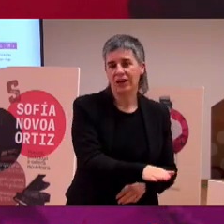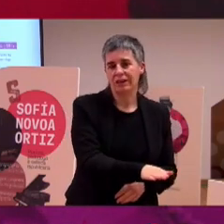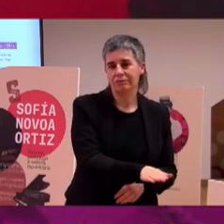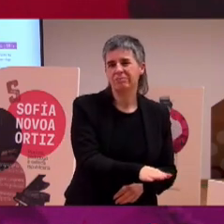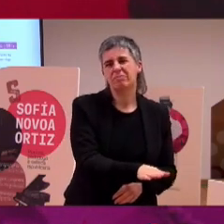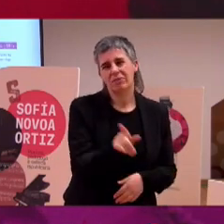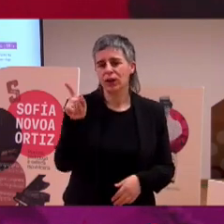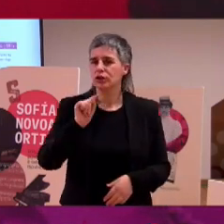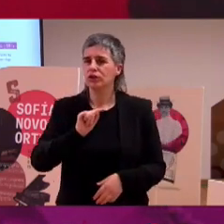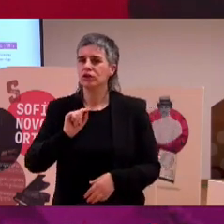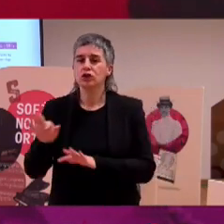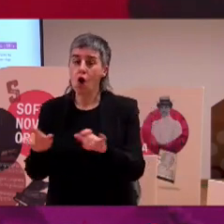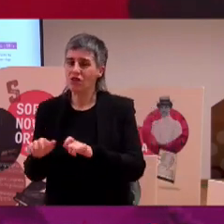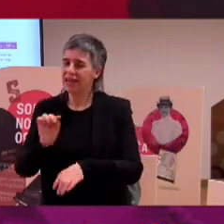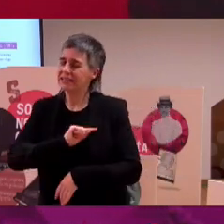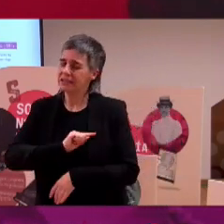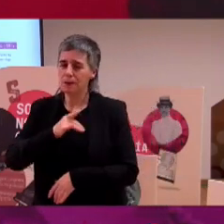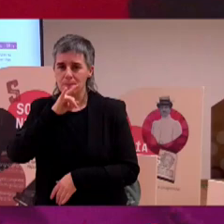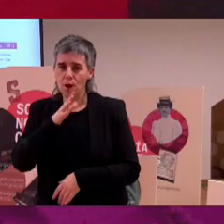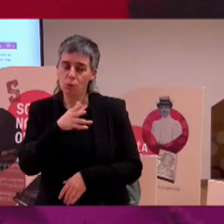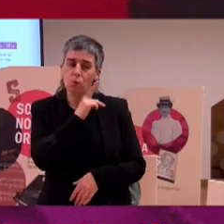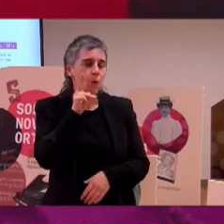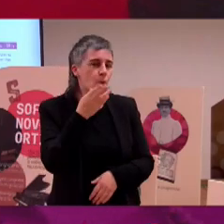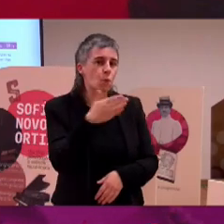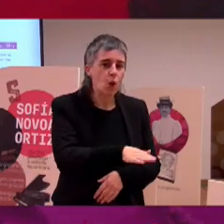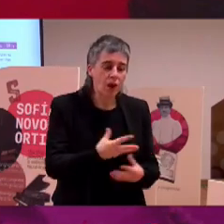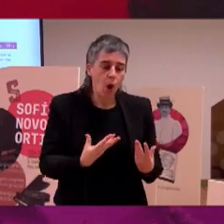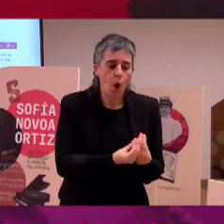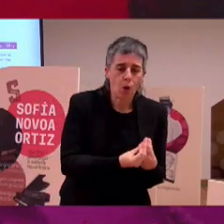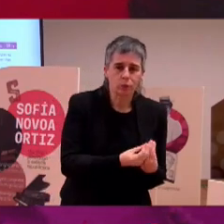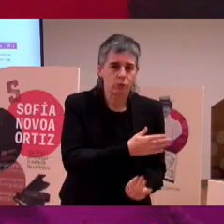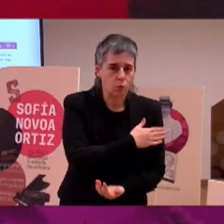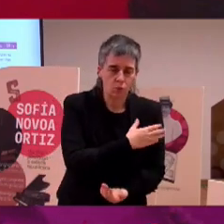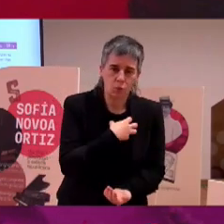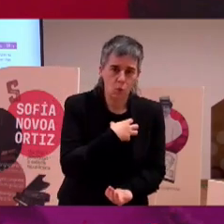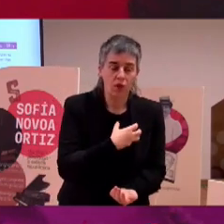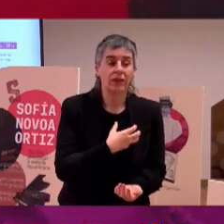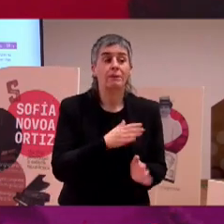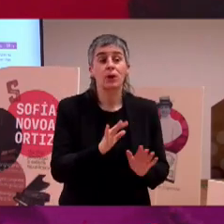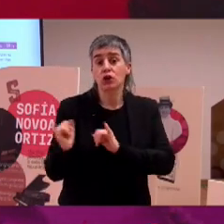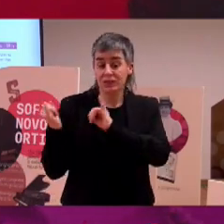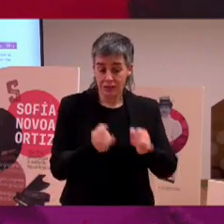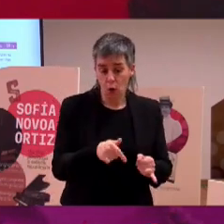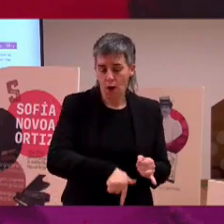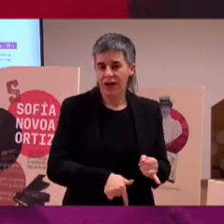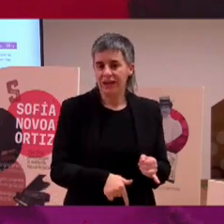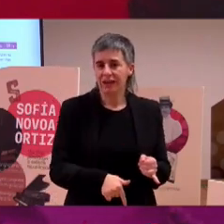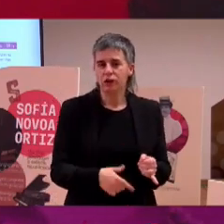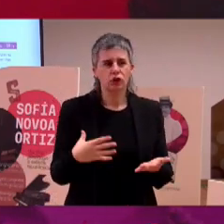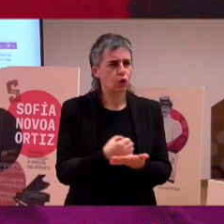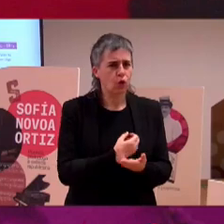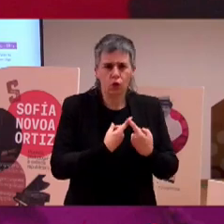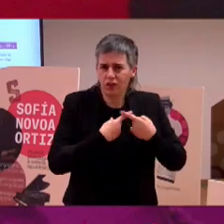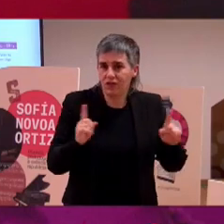estar con ela. Claro, cando chegou aquí, todo era distinto. o sea, o seu pai conseguirá pasar